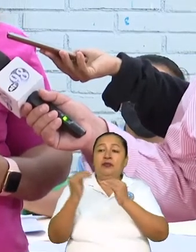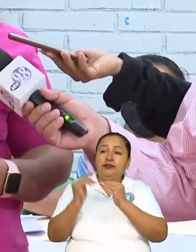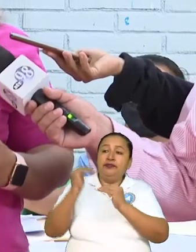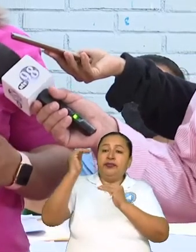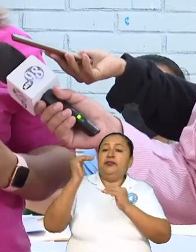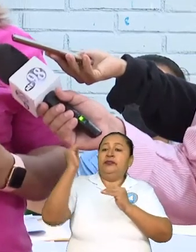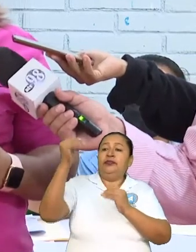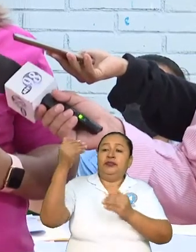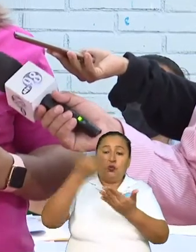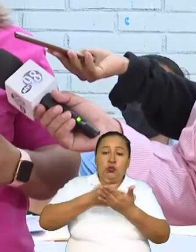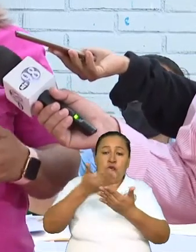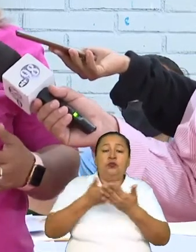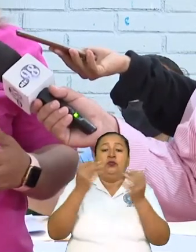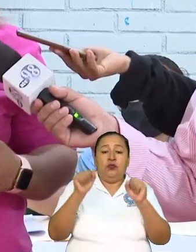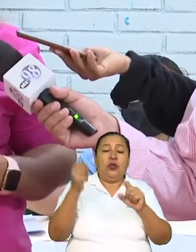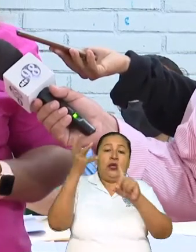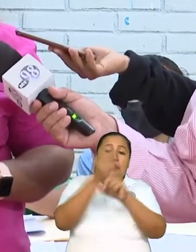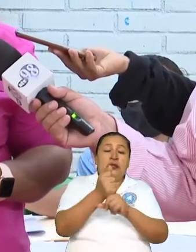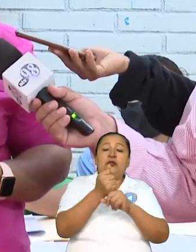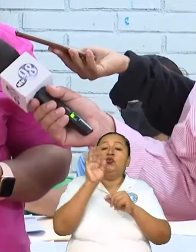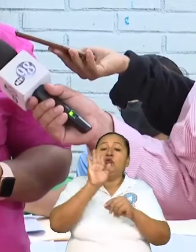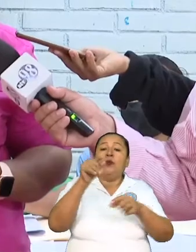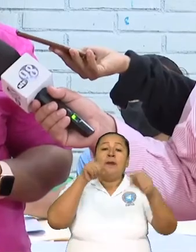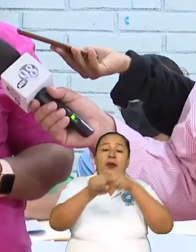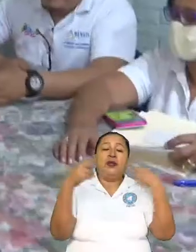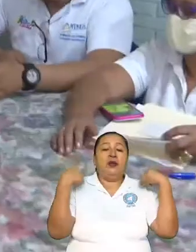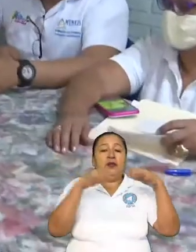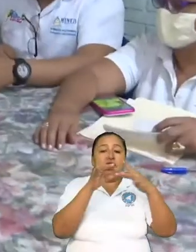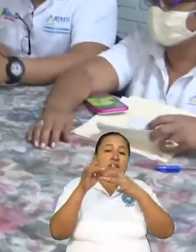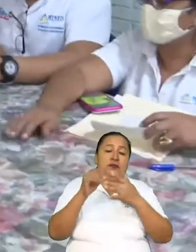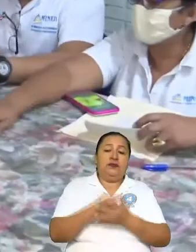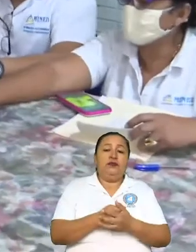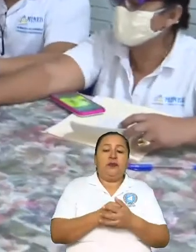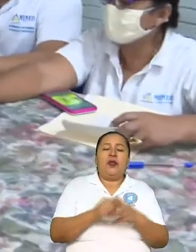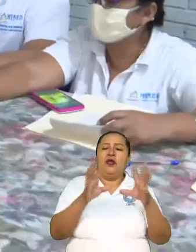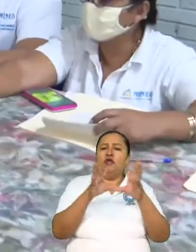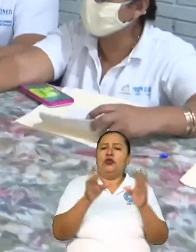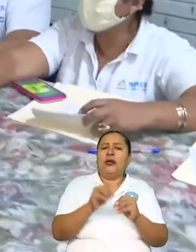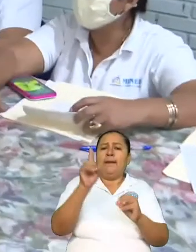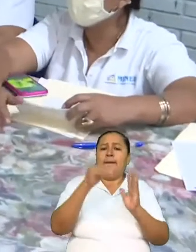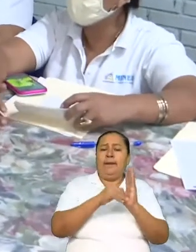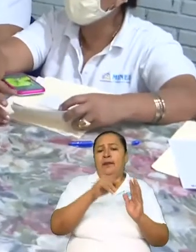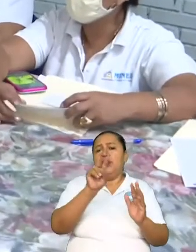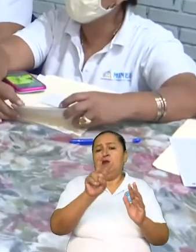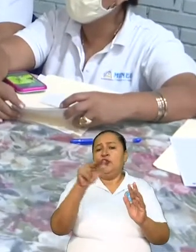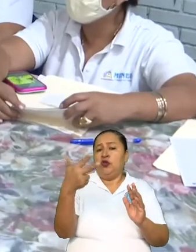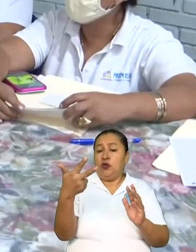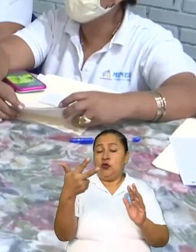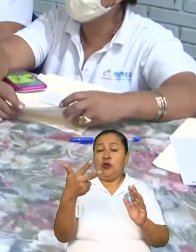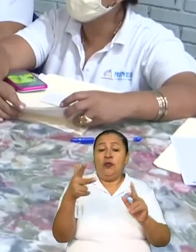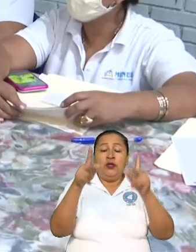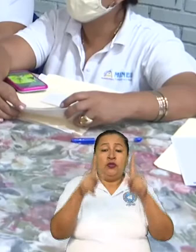poder alcanzar la meta, que es la profesionalización. Un total de 1028 bachilleres recibirán el